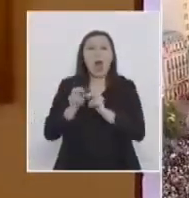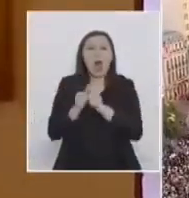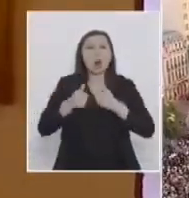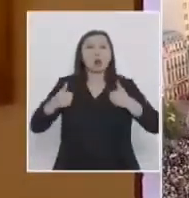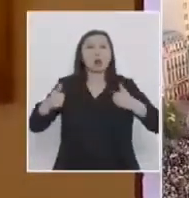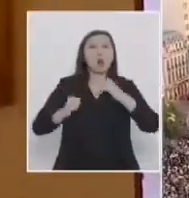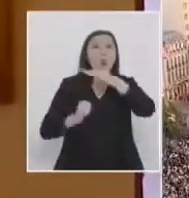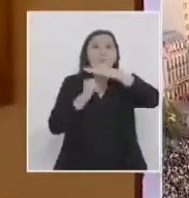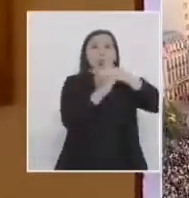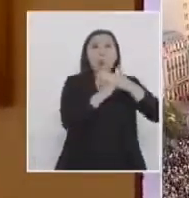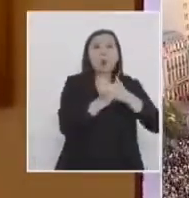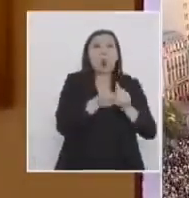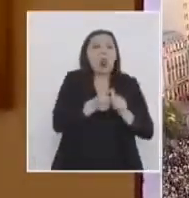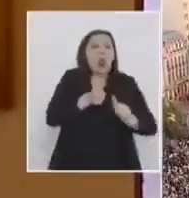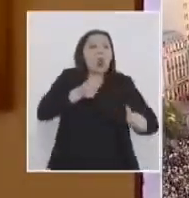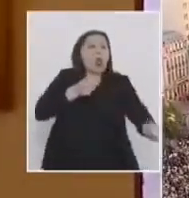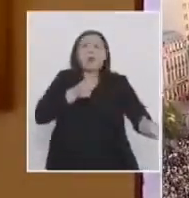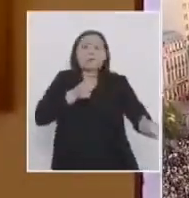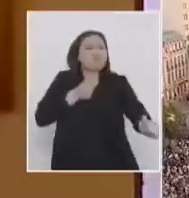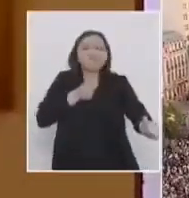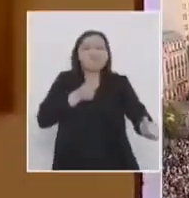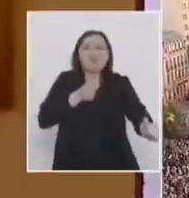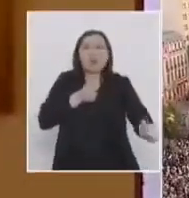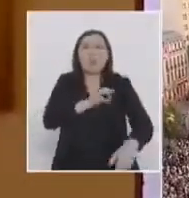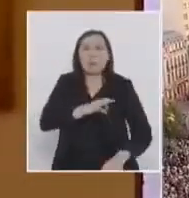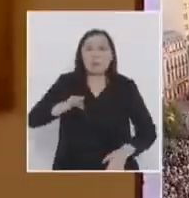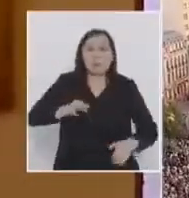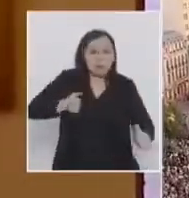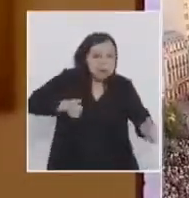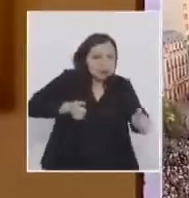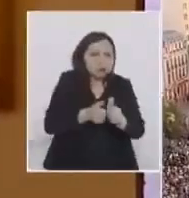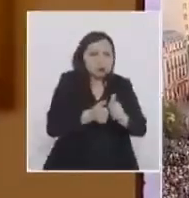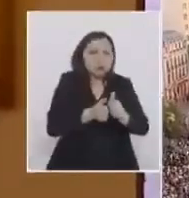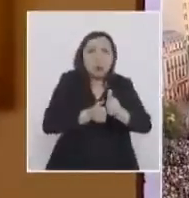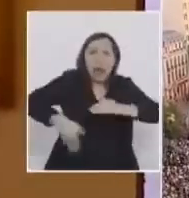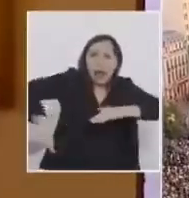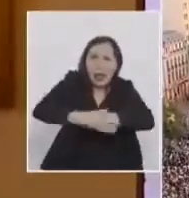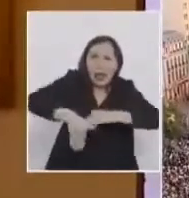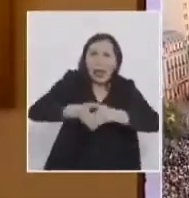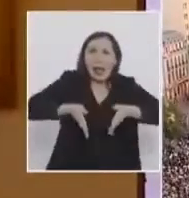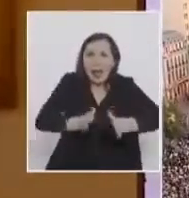ser inalcanzables. Queremos ministros en terreno, en la calle, estando con el pueblo.